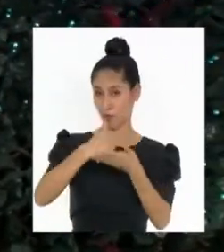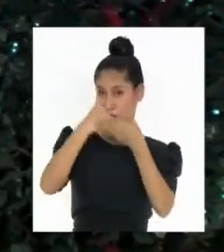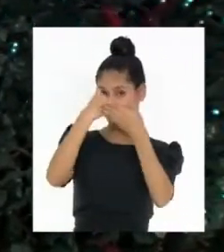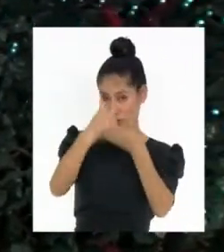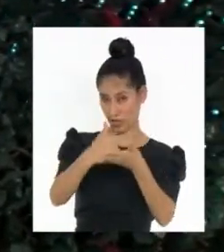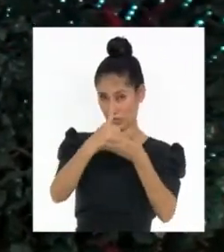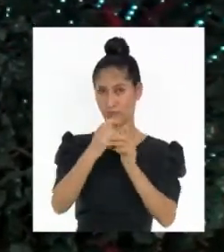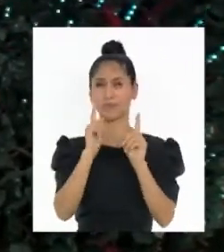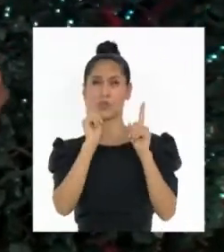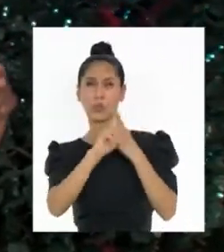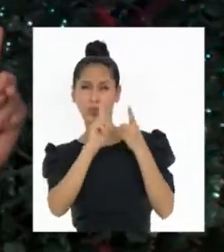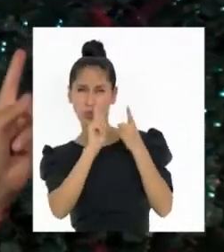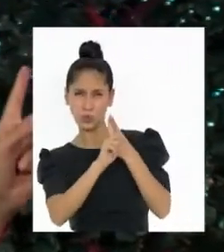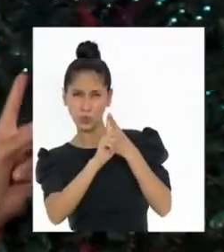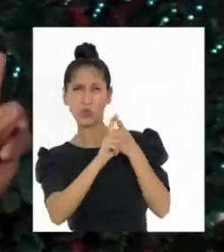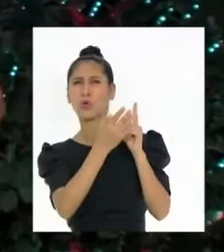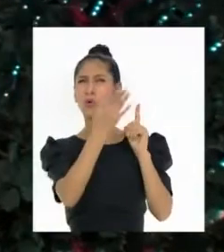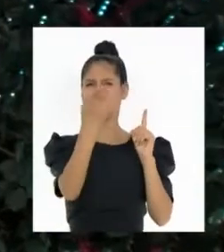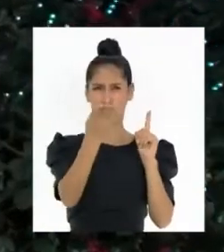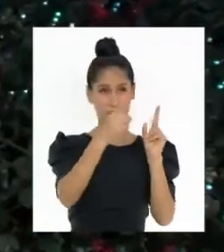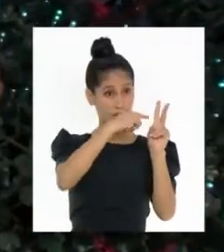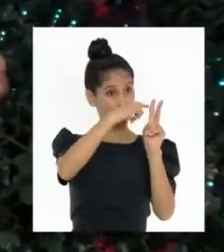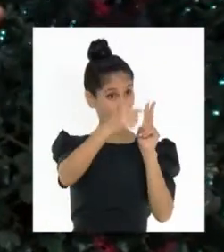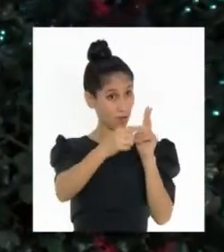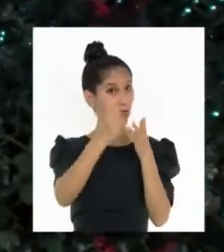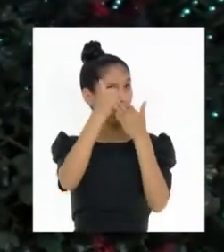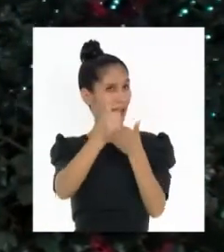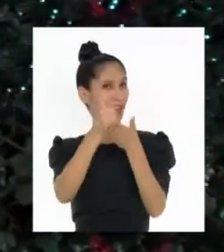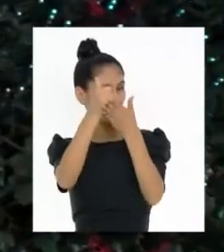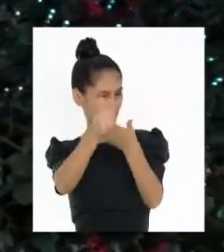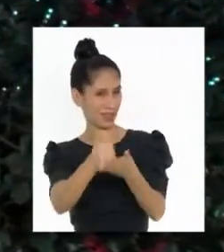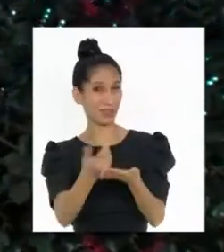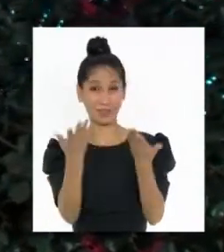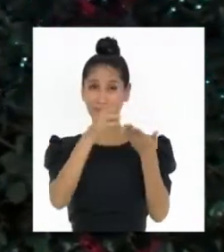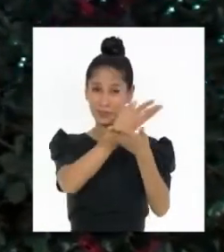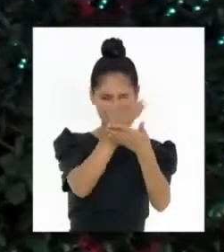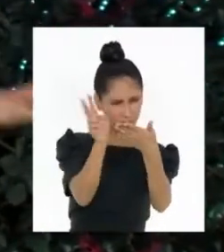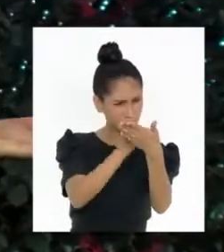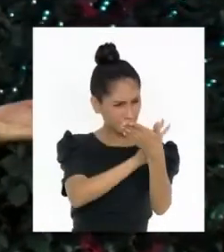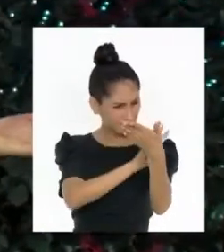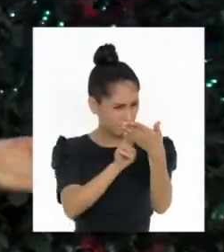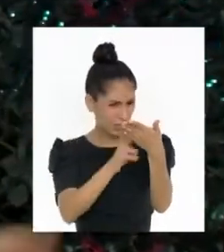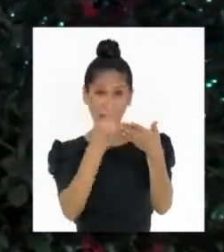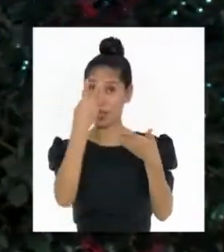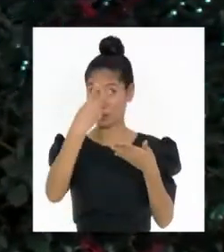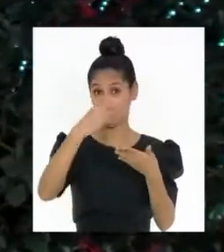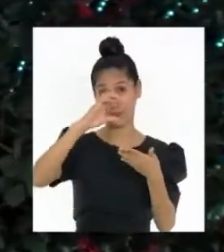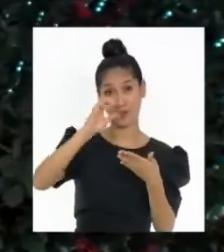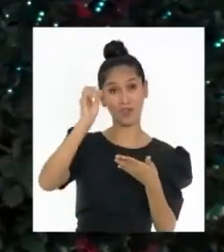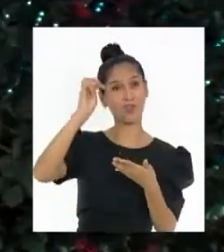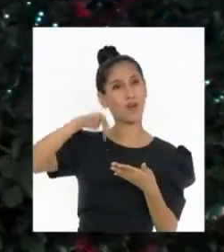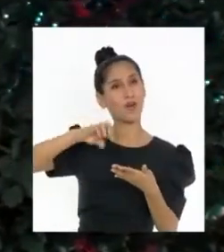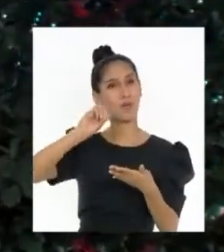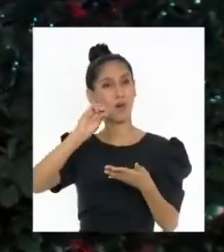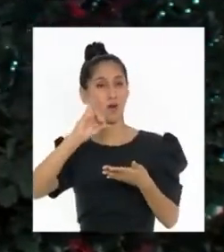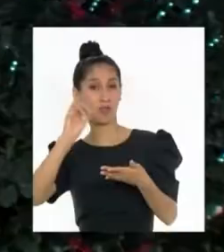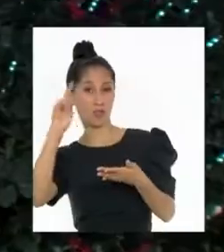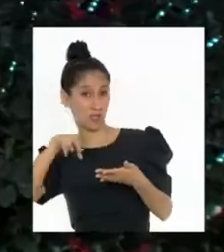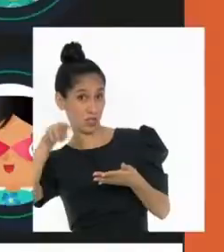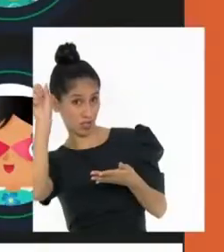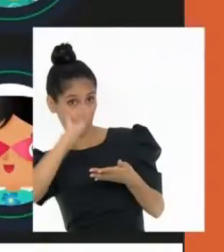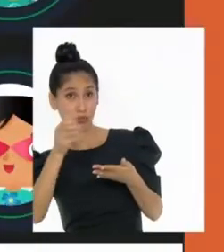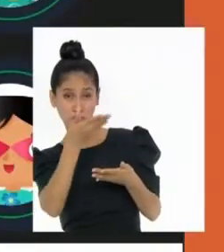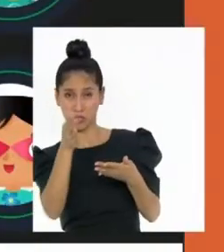pista adicional y el especialista al rescate. Estos comodines los podrán usar una sola vez por